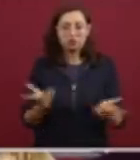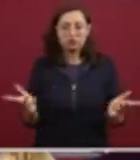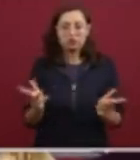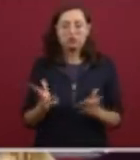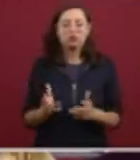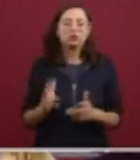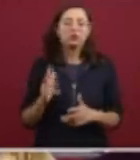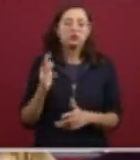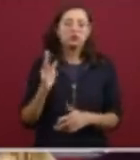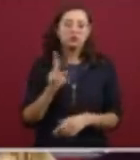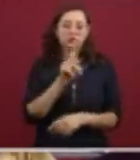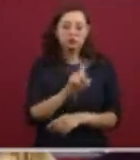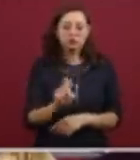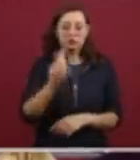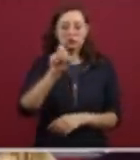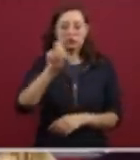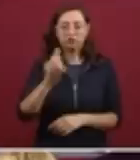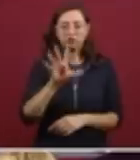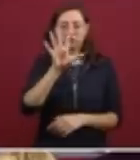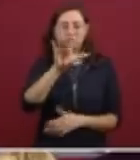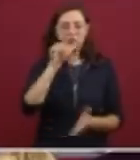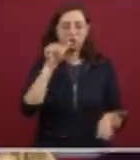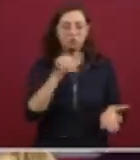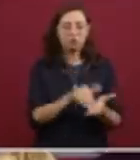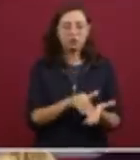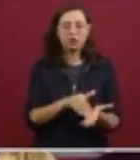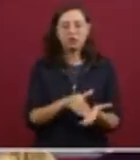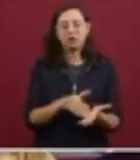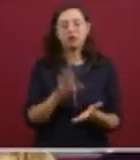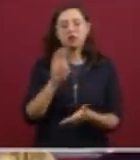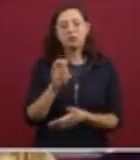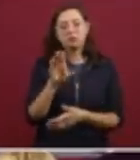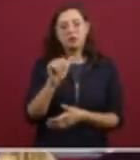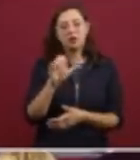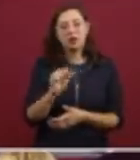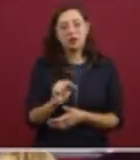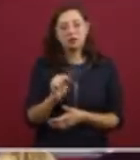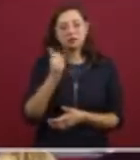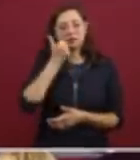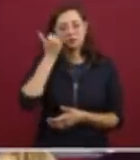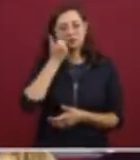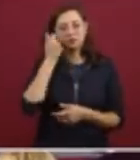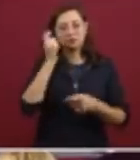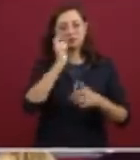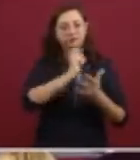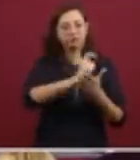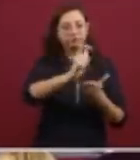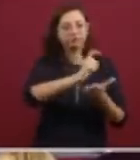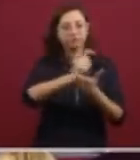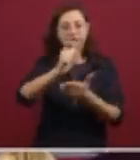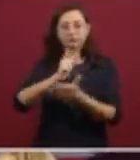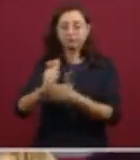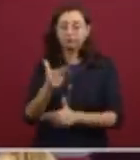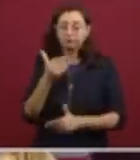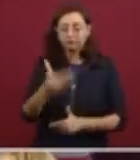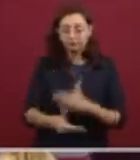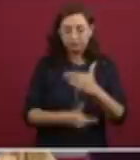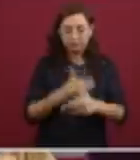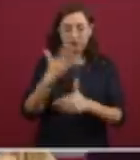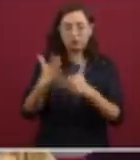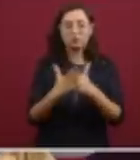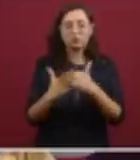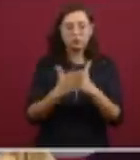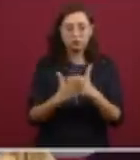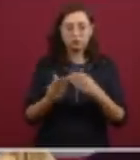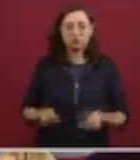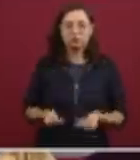resto, o sea, 135.000 becarios, un poco más de 135.000 becarios, está en proceso de recibir su medio